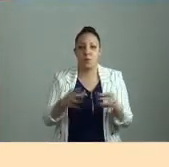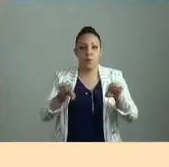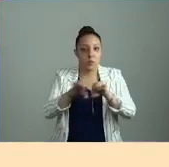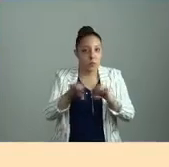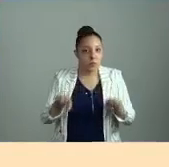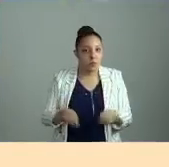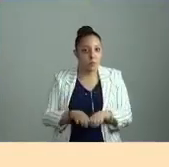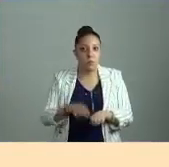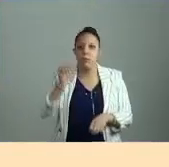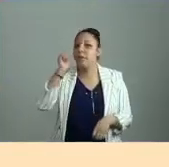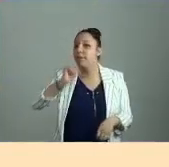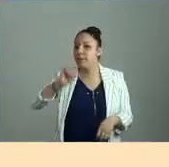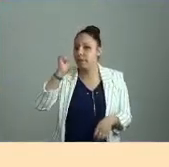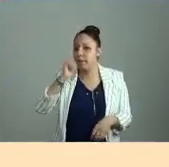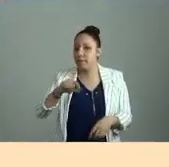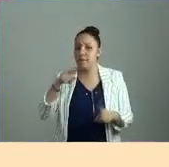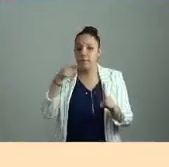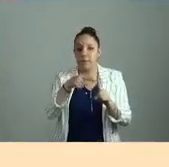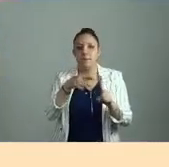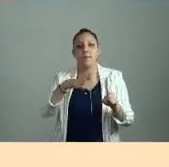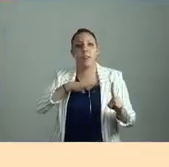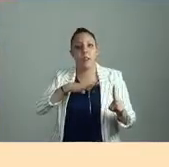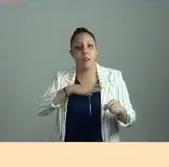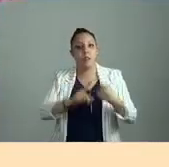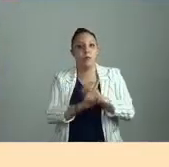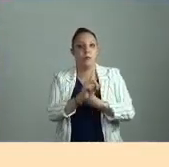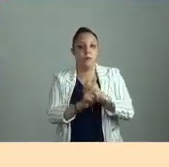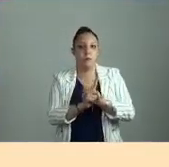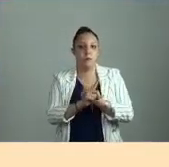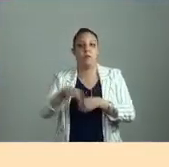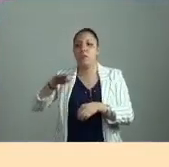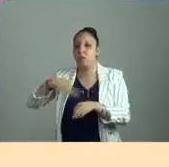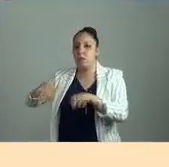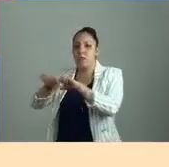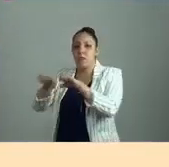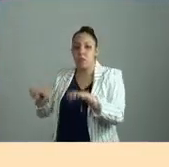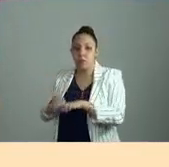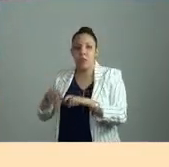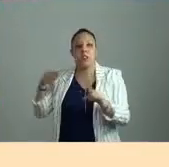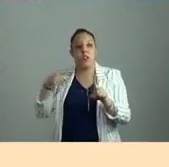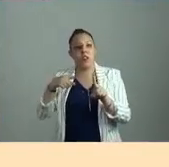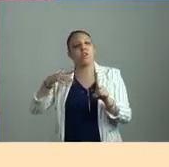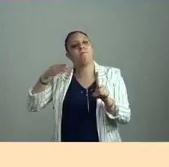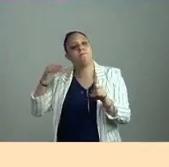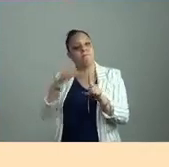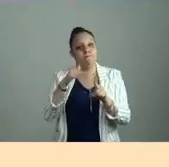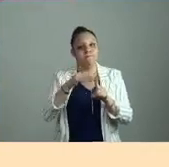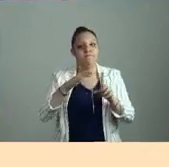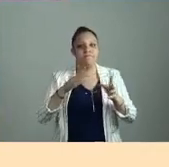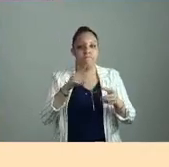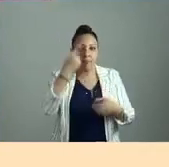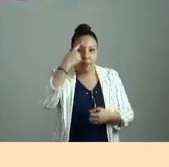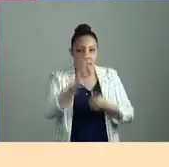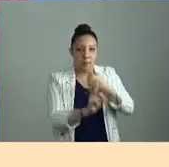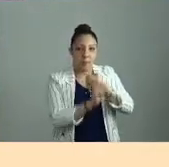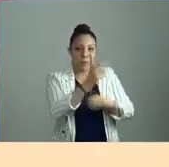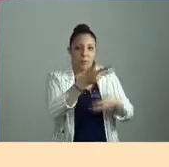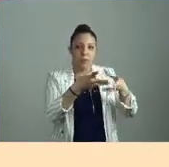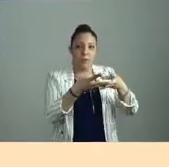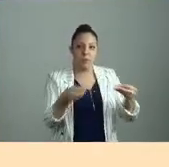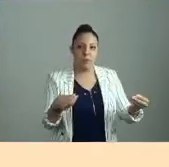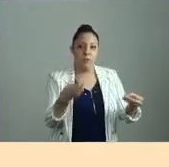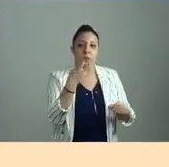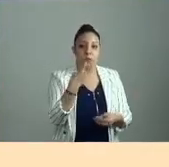problemas más importantes y construir también la fuerza de relacionarse al